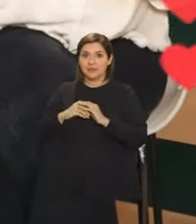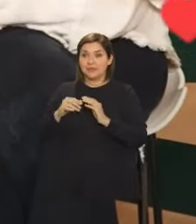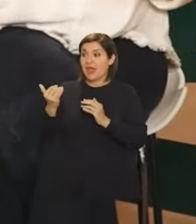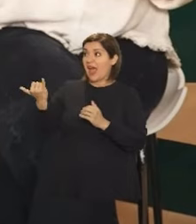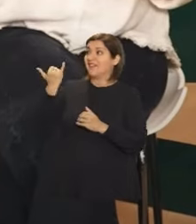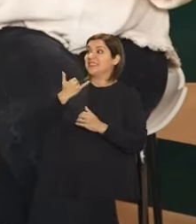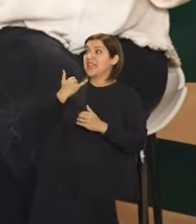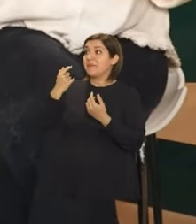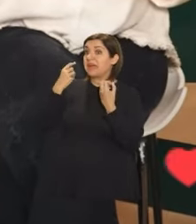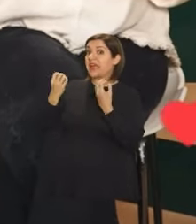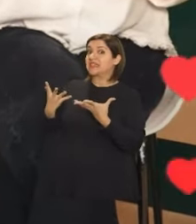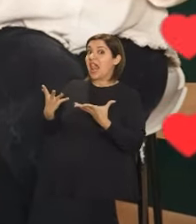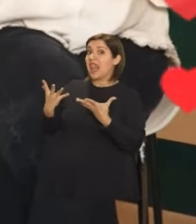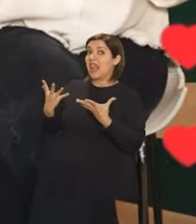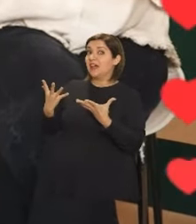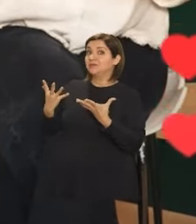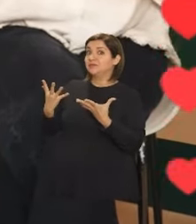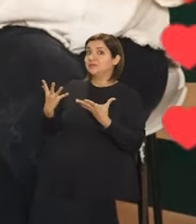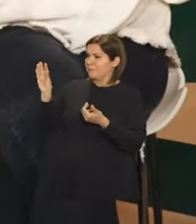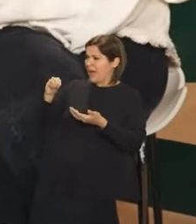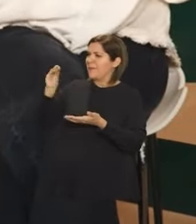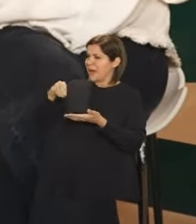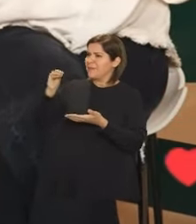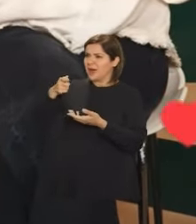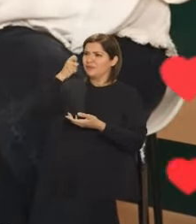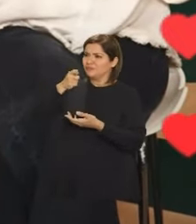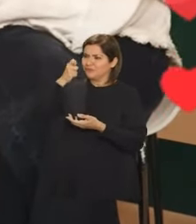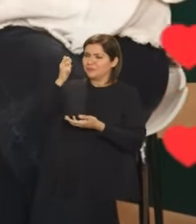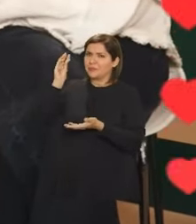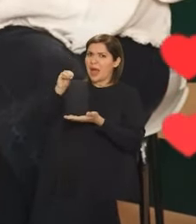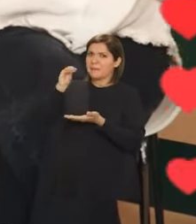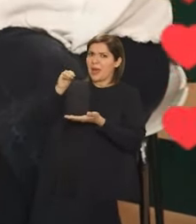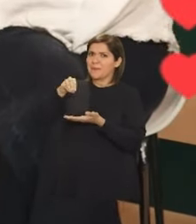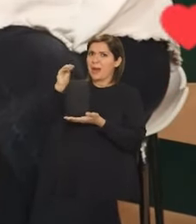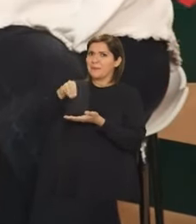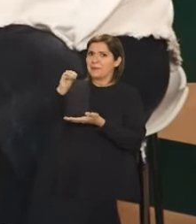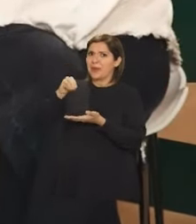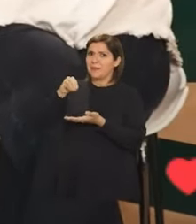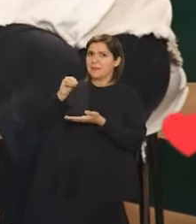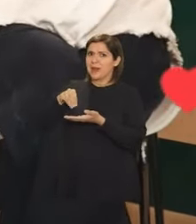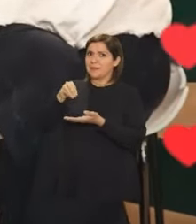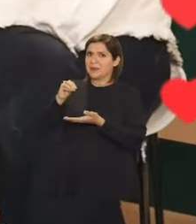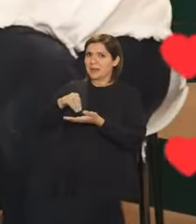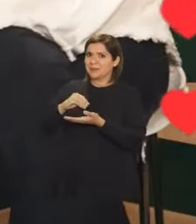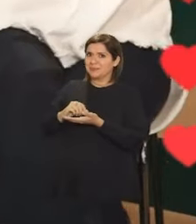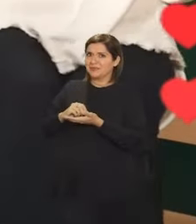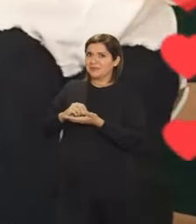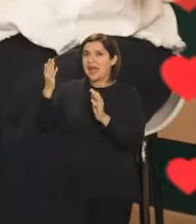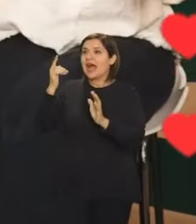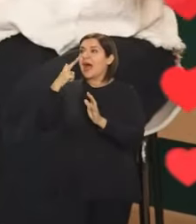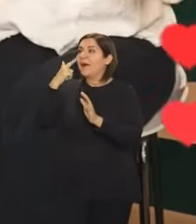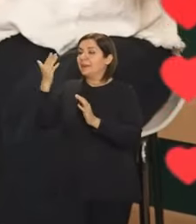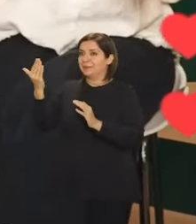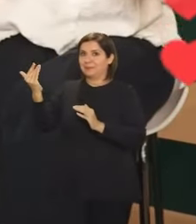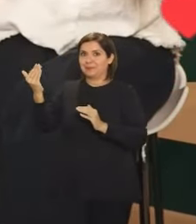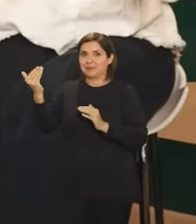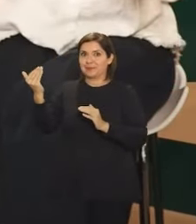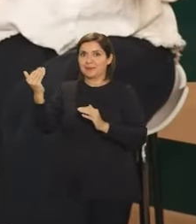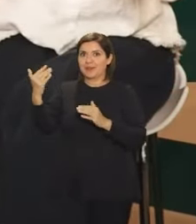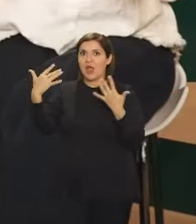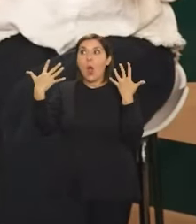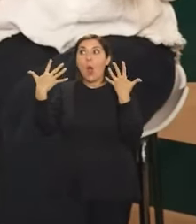Ajá dale un poquito más un poquito más un poquito más Ahí va poquito más un poquito más es muy